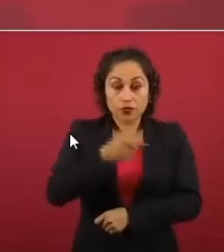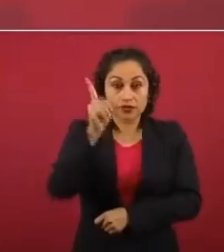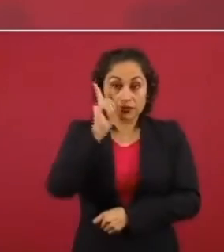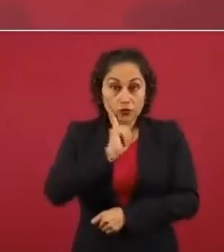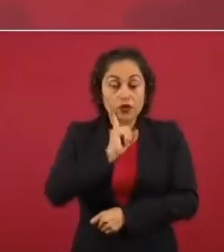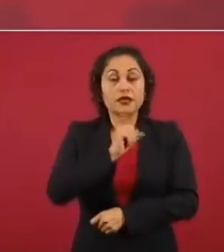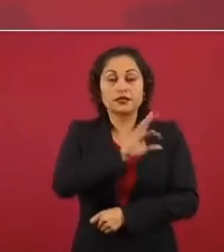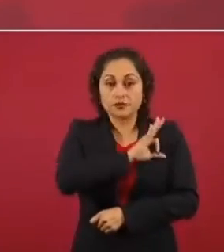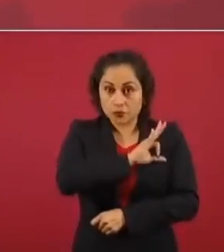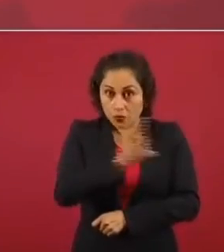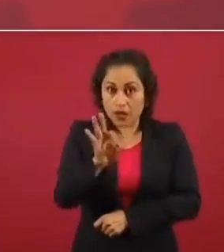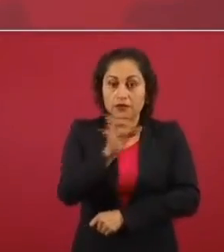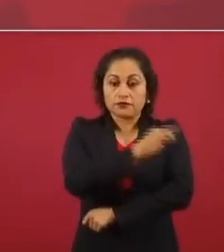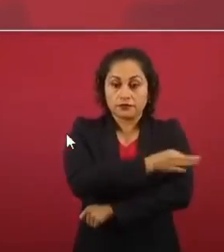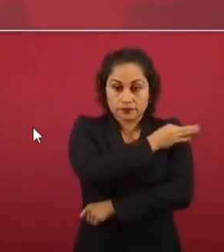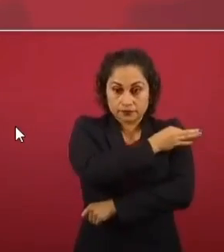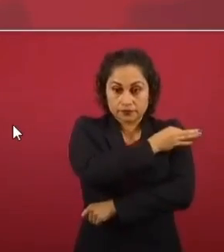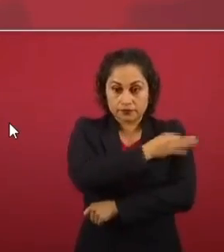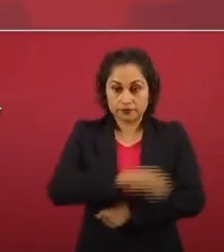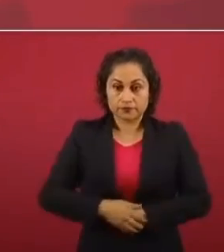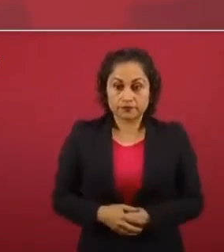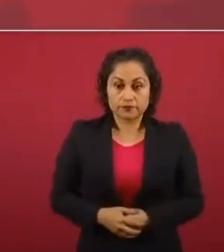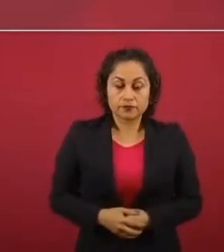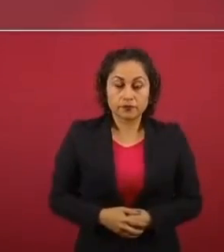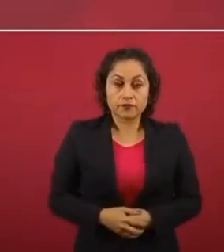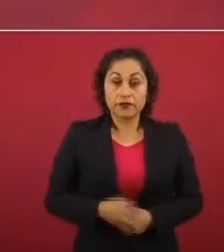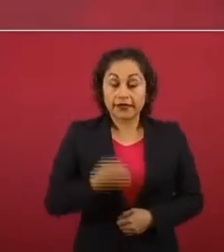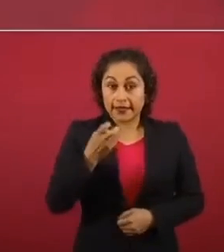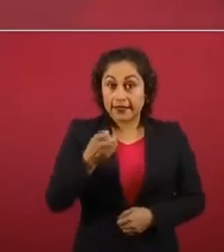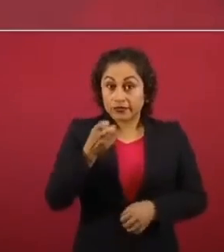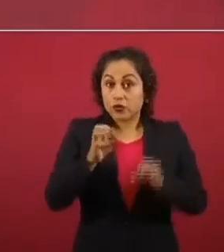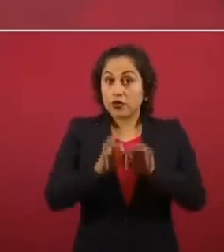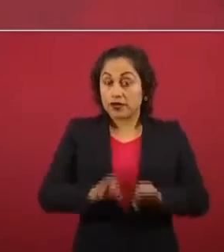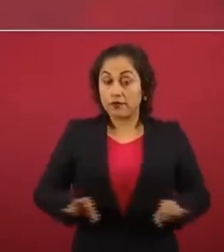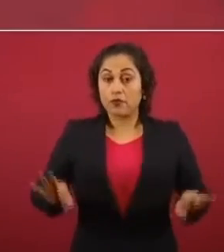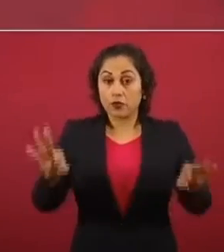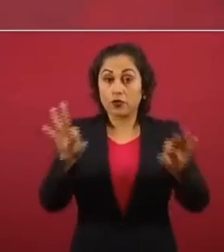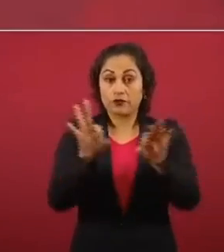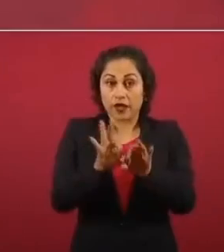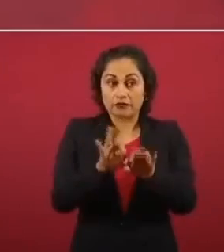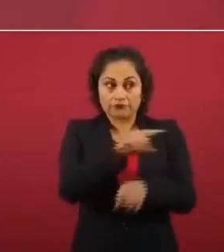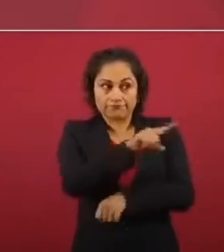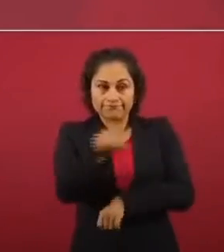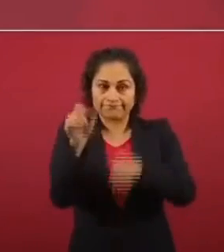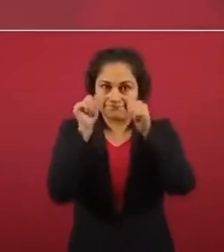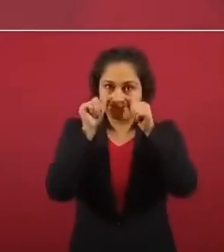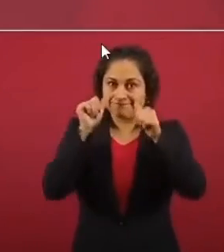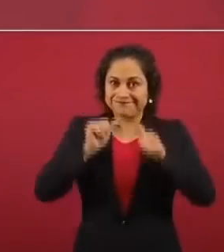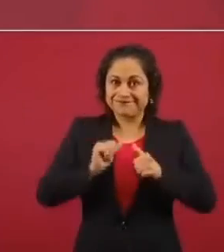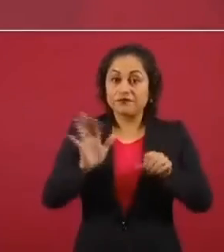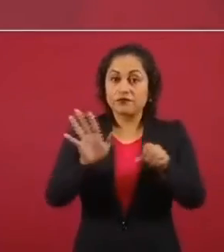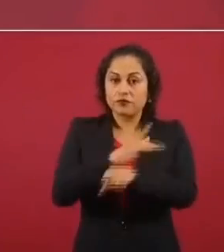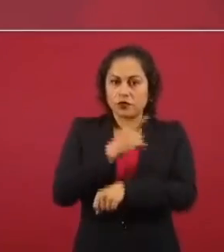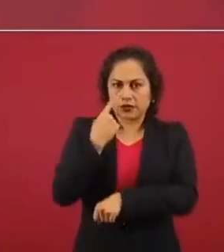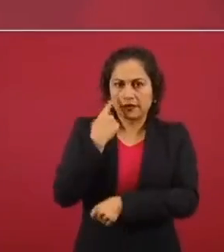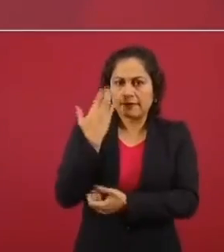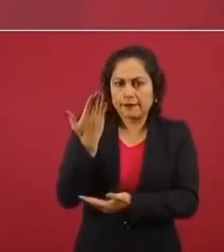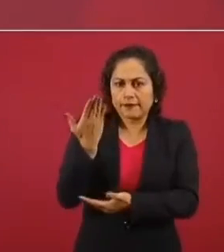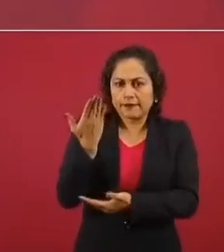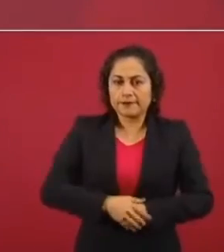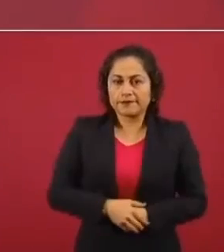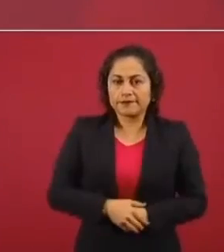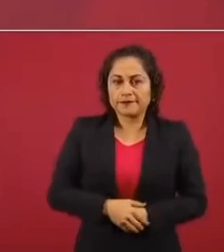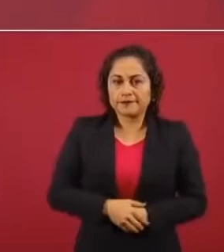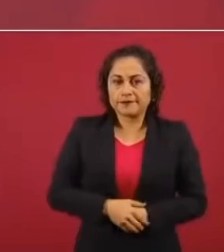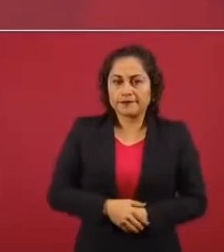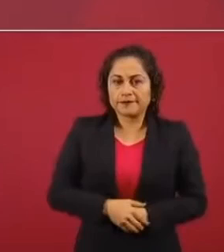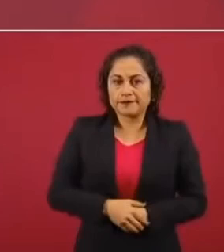proceso de vacunación. Esto es importante destacarlo porque evidentemente todo mundo puede apreciar que las vacunas